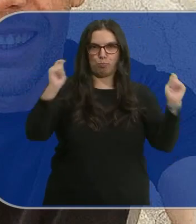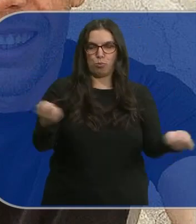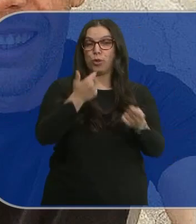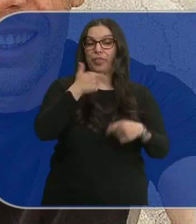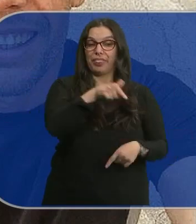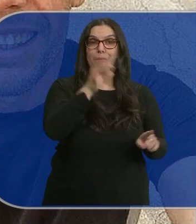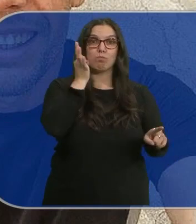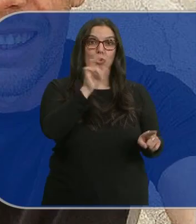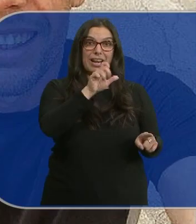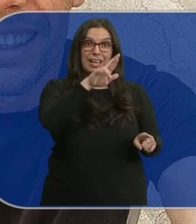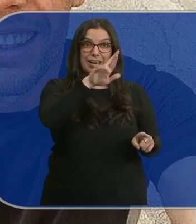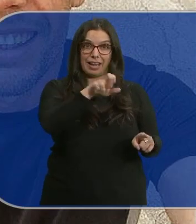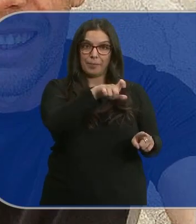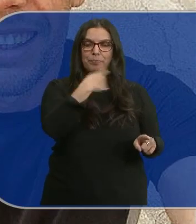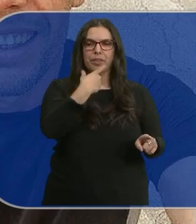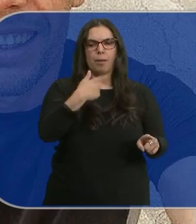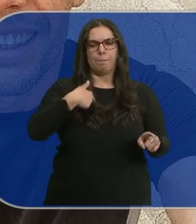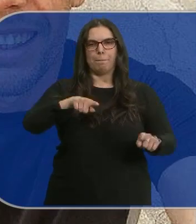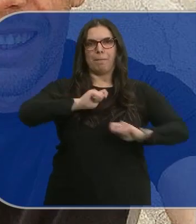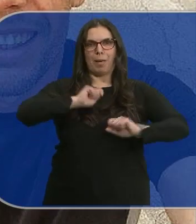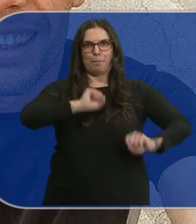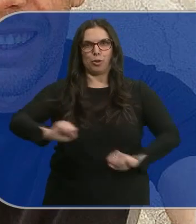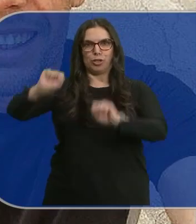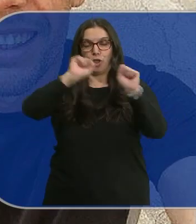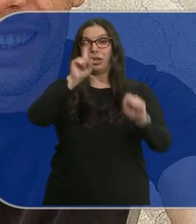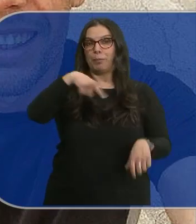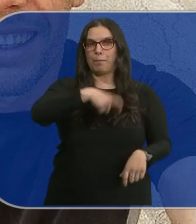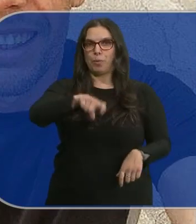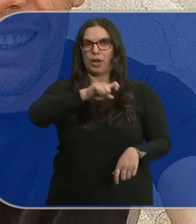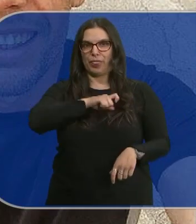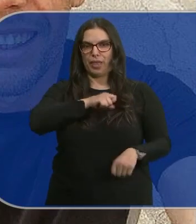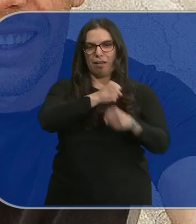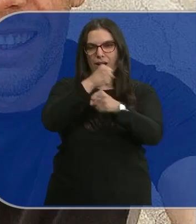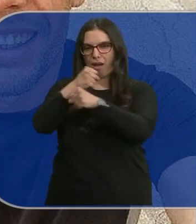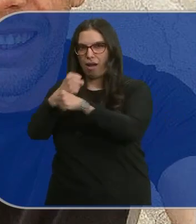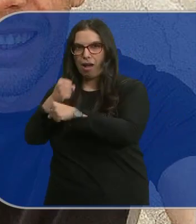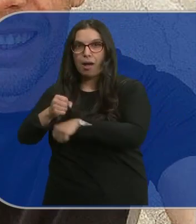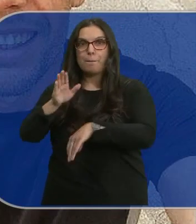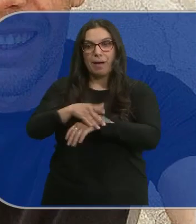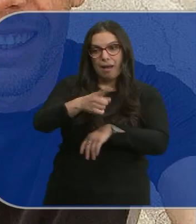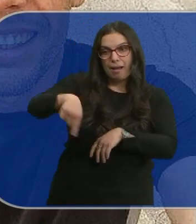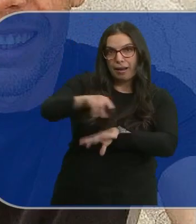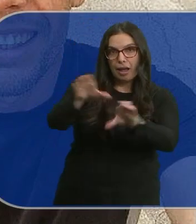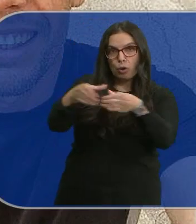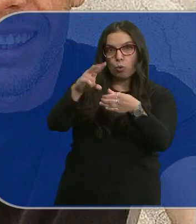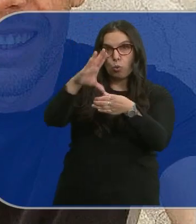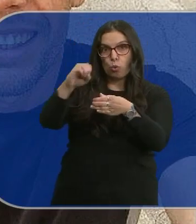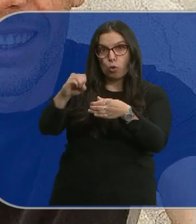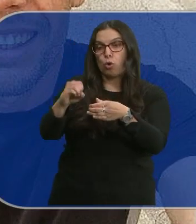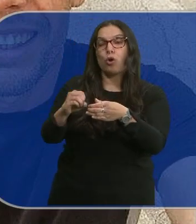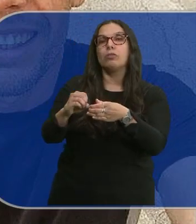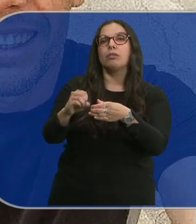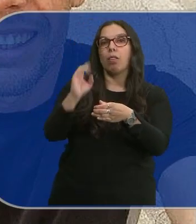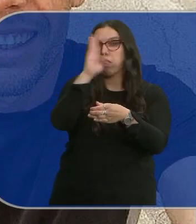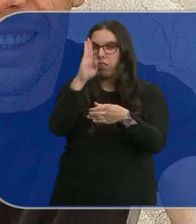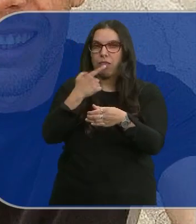asegura que Leire Díaz ofreció protección judicial y que la policía actuará para destapar todo lo que la UCO y la Guardia Civil no está